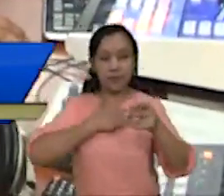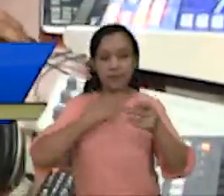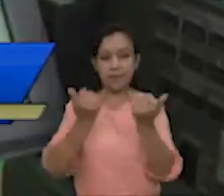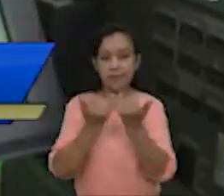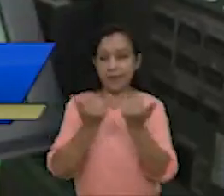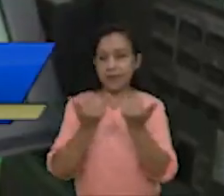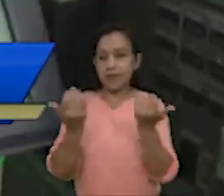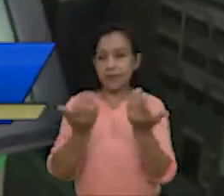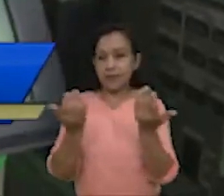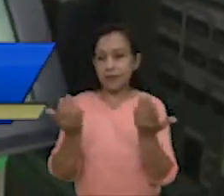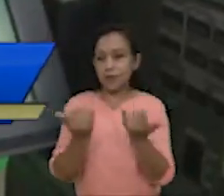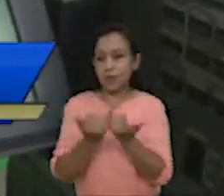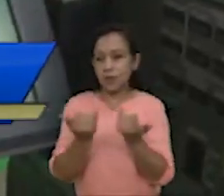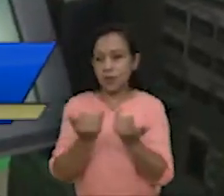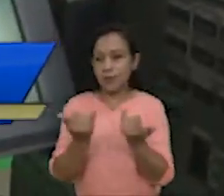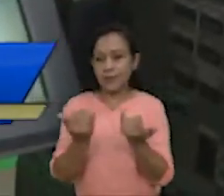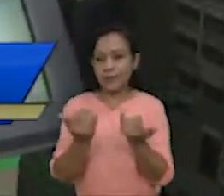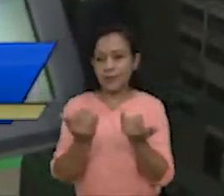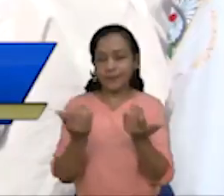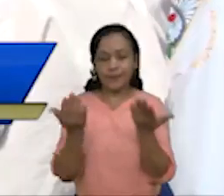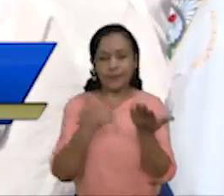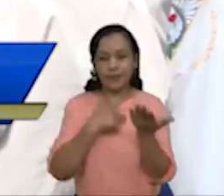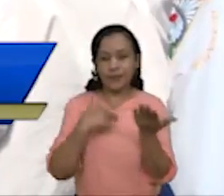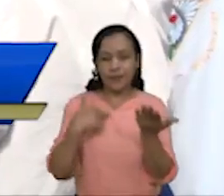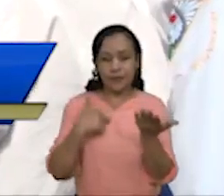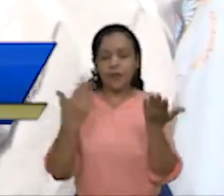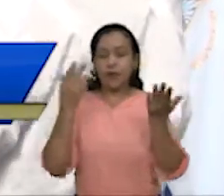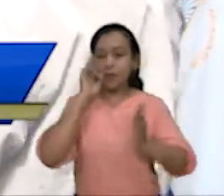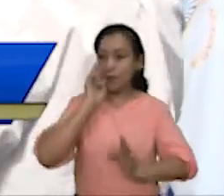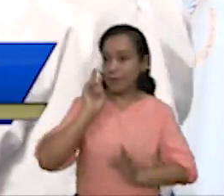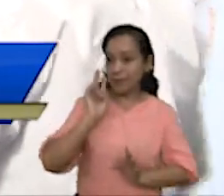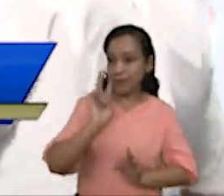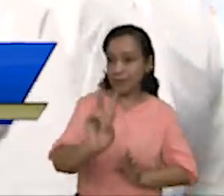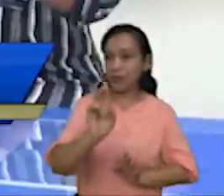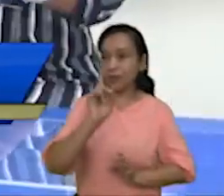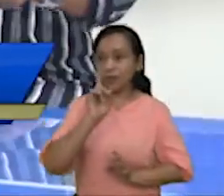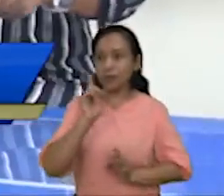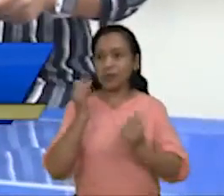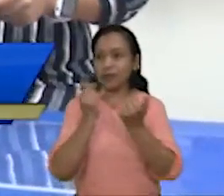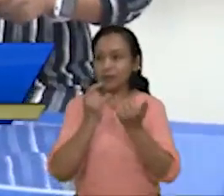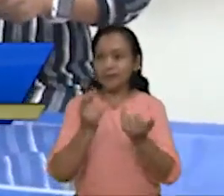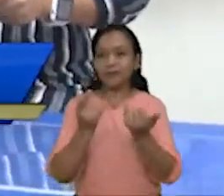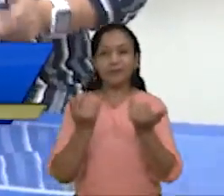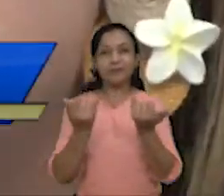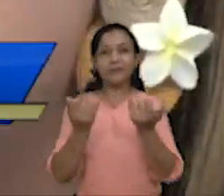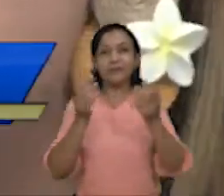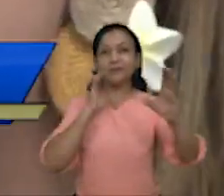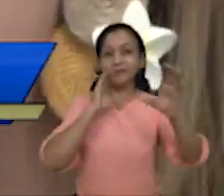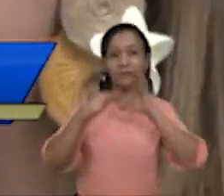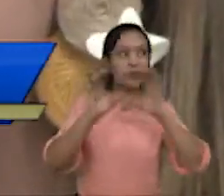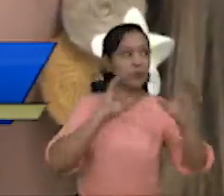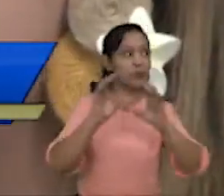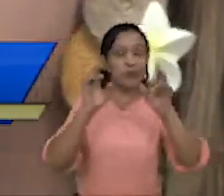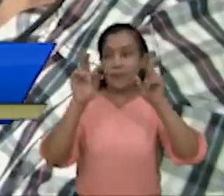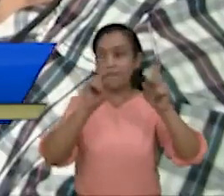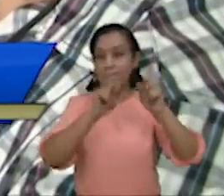agregar también de que en esta etapa en la que estamos, hemos visto la capacidad de comunicadores, de periodistas,